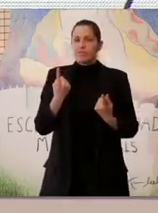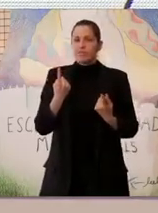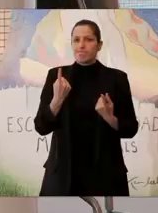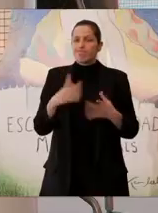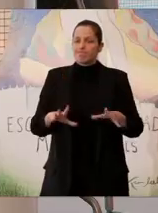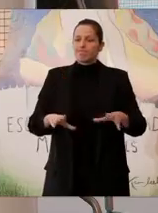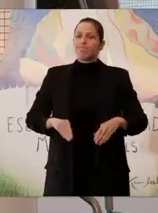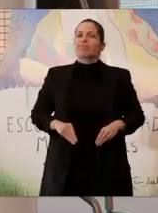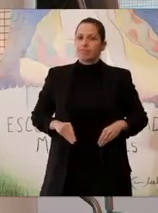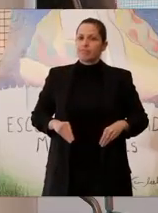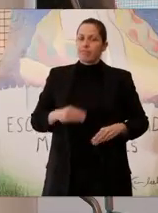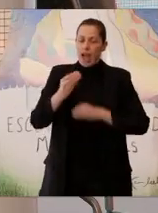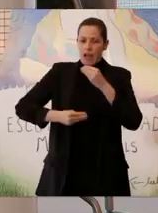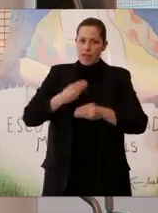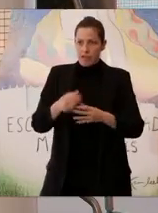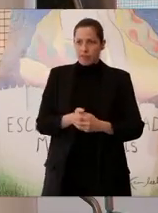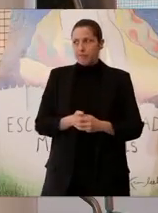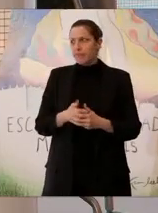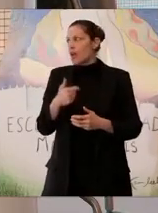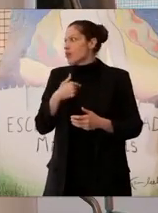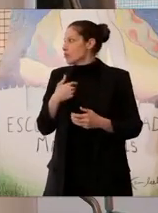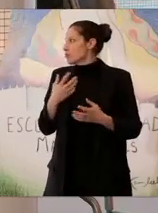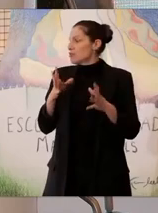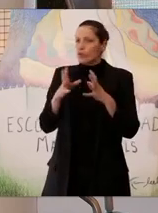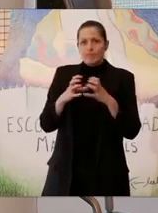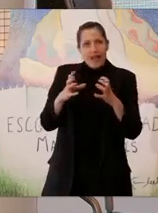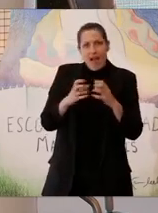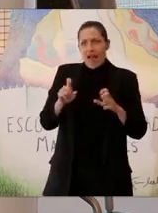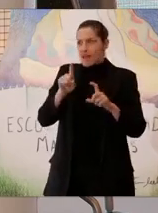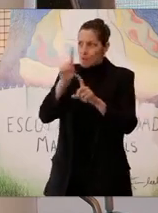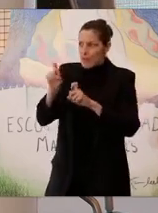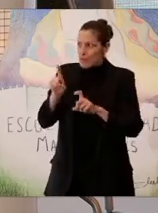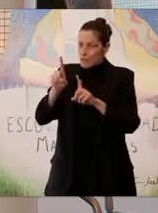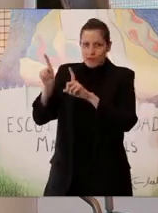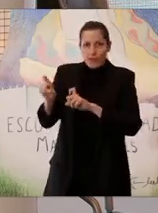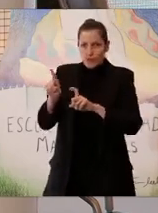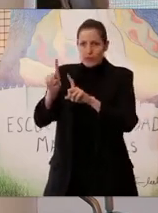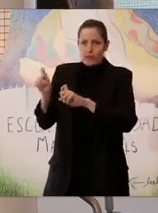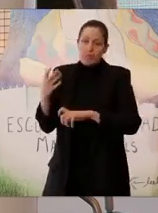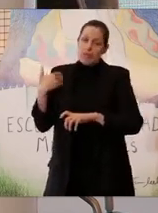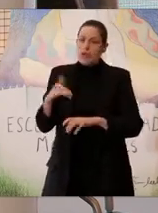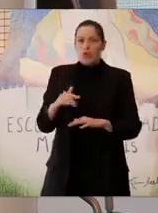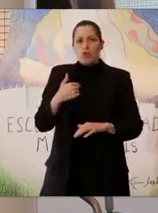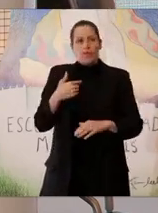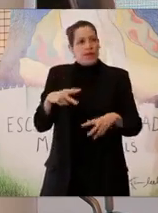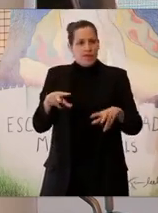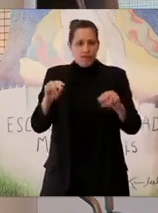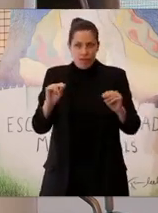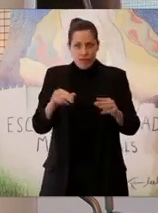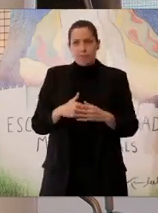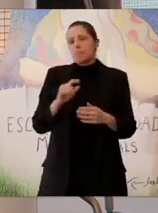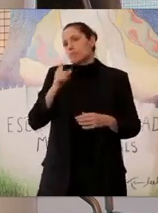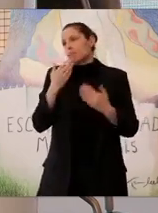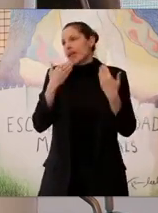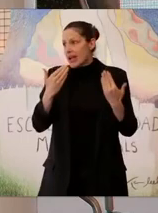estas dos mujeres las dejaría sin comer porque tengo un montón de preguntas en el tintero, pero voy a cortar ya por mi parte, daros las gracias